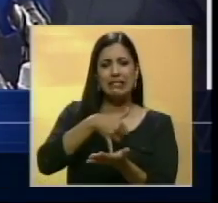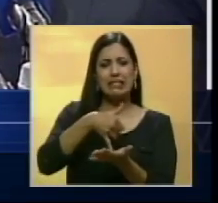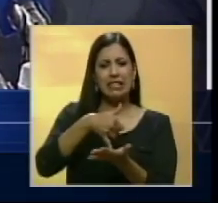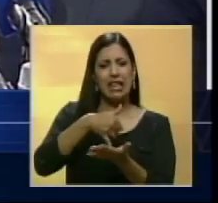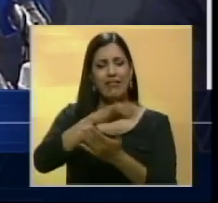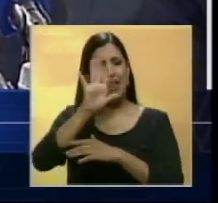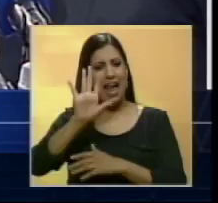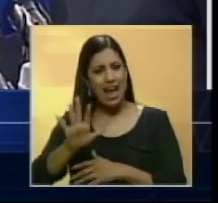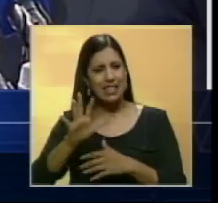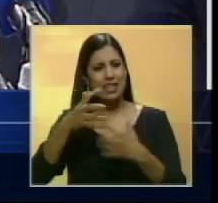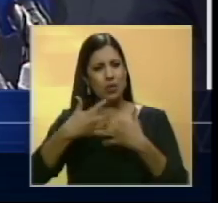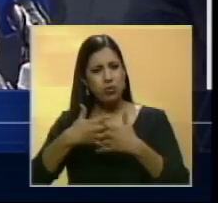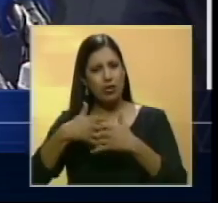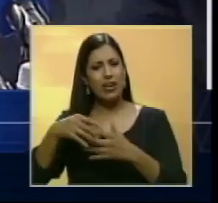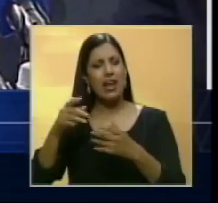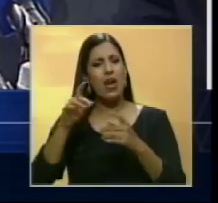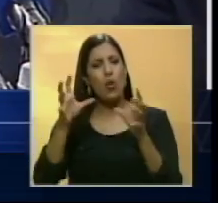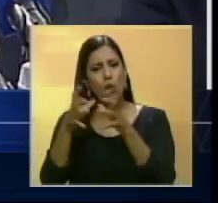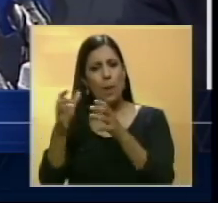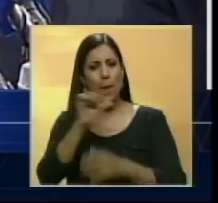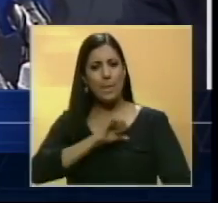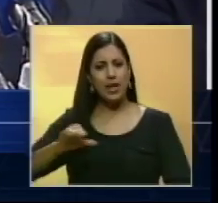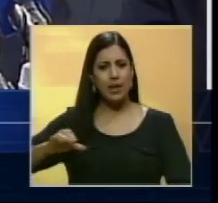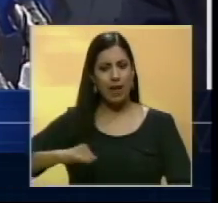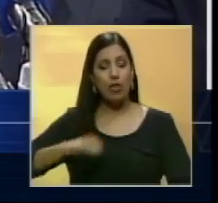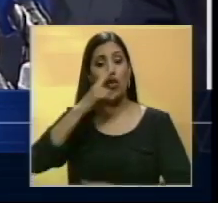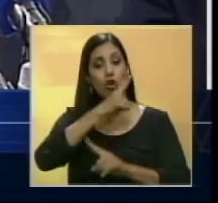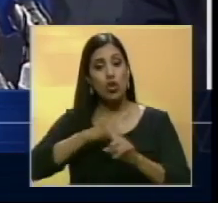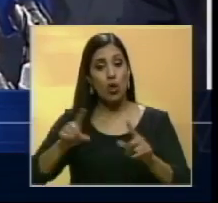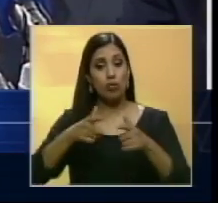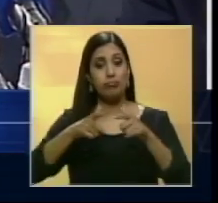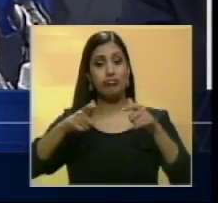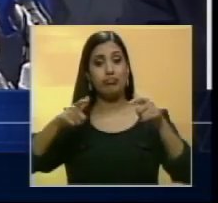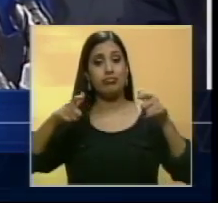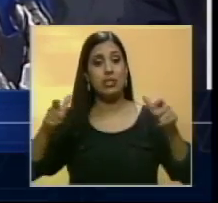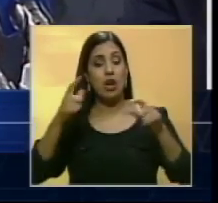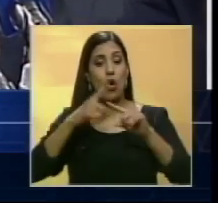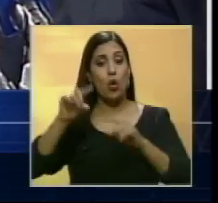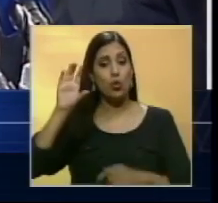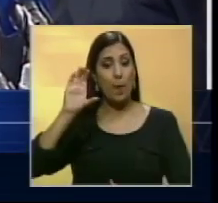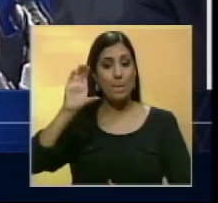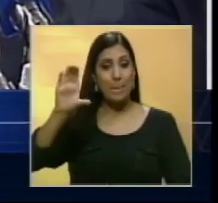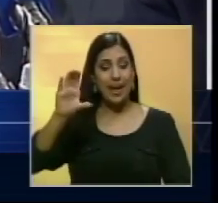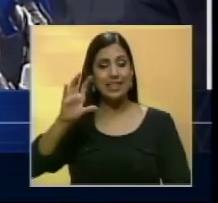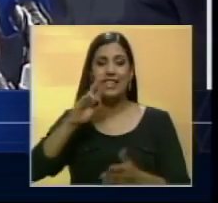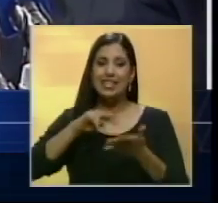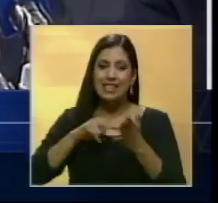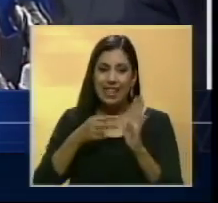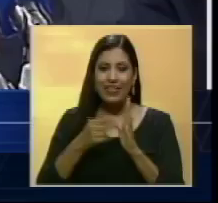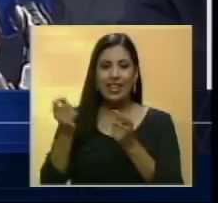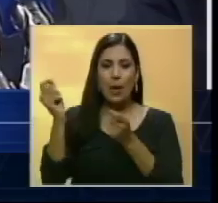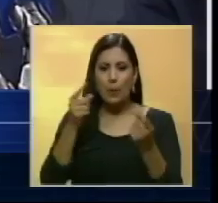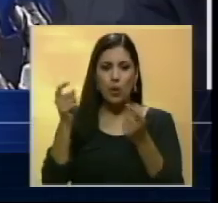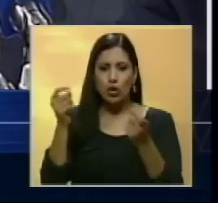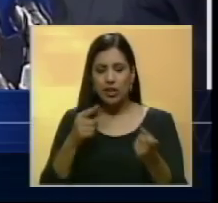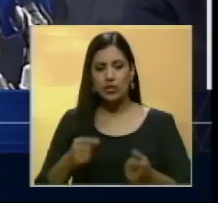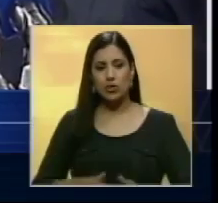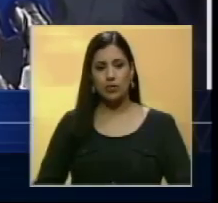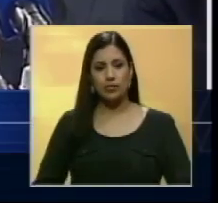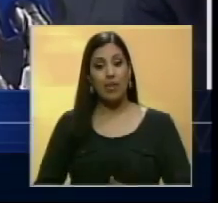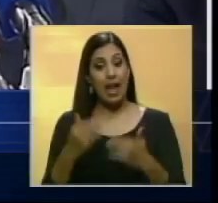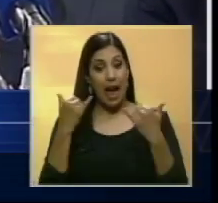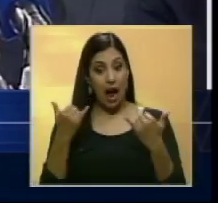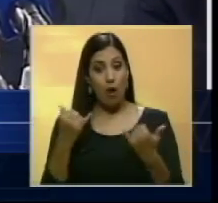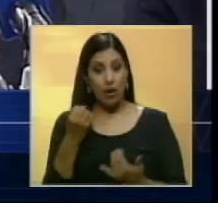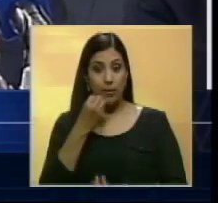de las capacidades productivas del sector privado y una creciente dependencia del país respecto de las importaciones.